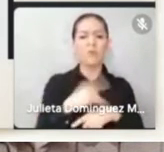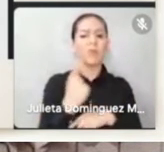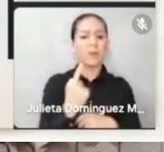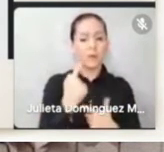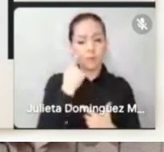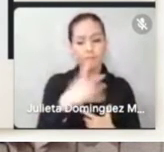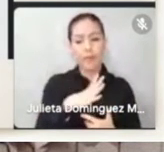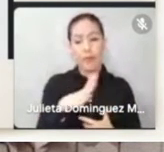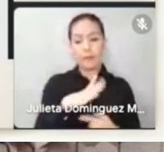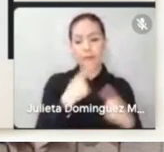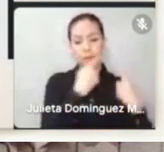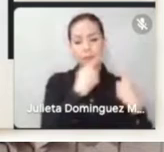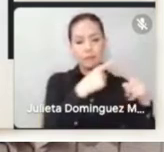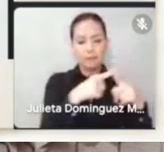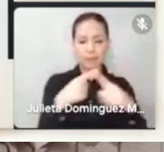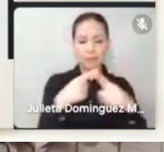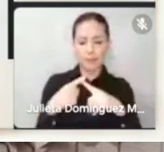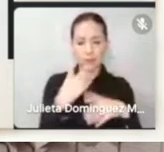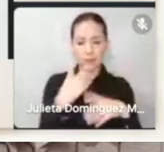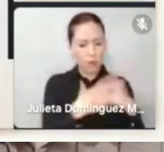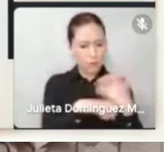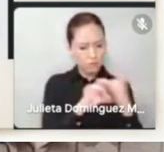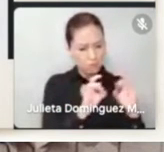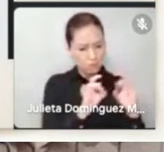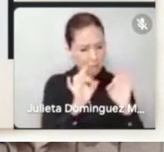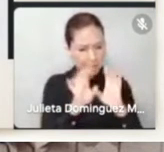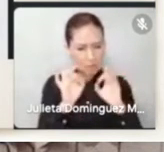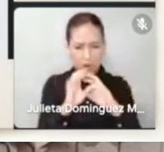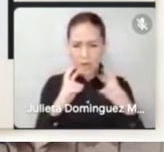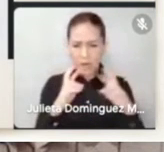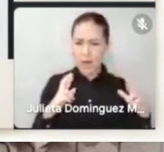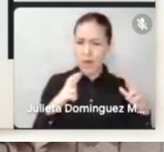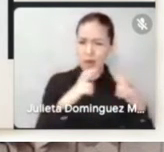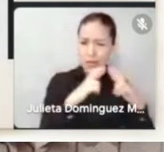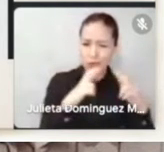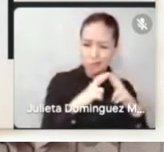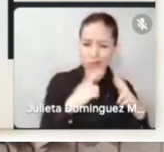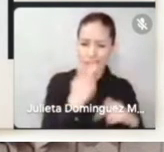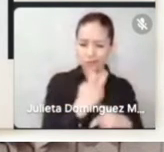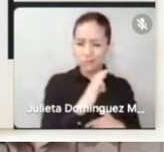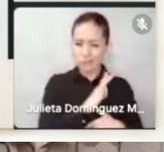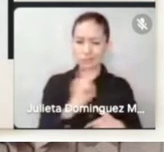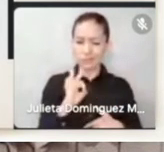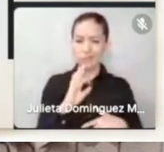diversos acontecimientos religiosos que pudieran haber tenido un impacto en la contienda.